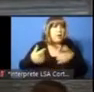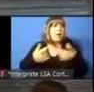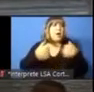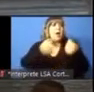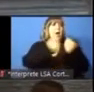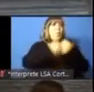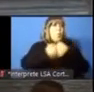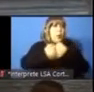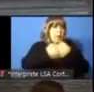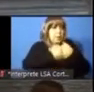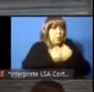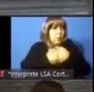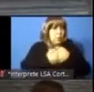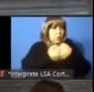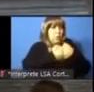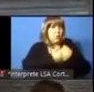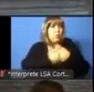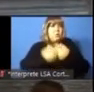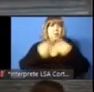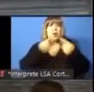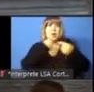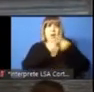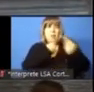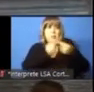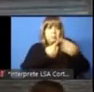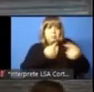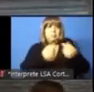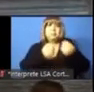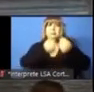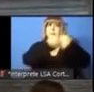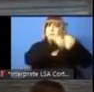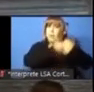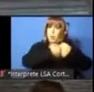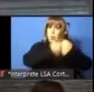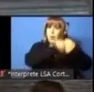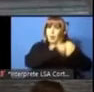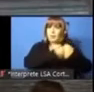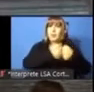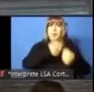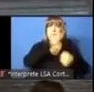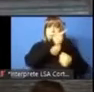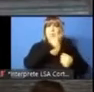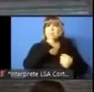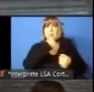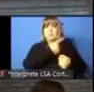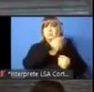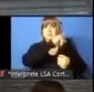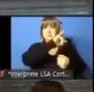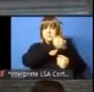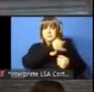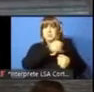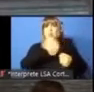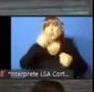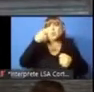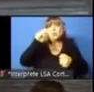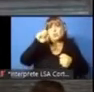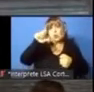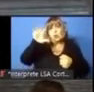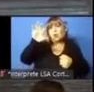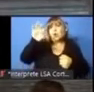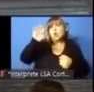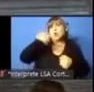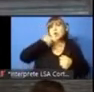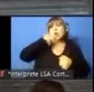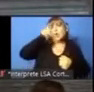acuerdo, consensos, y él lo mencionaba muy bien, un rollover de casi 12